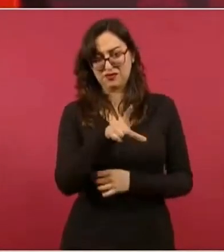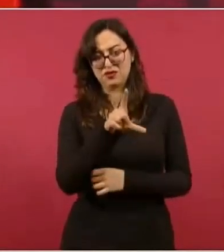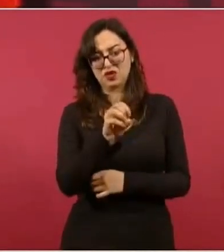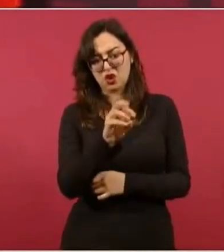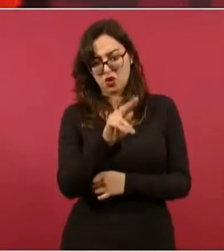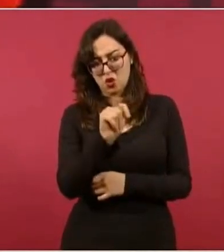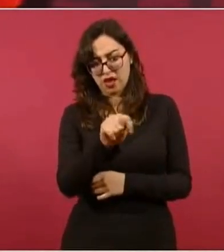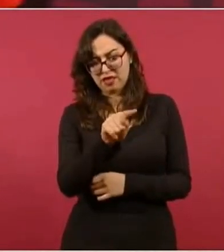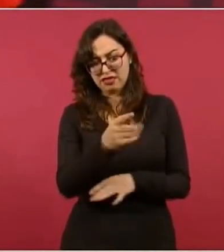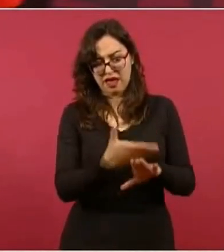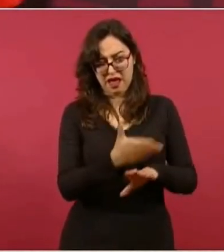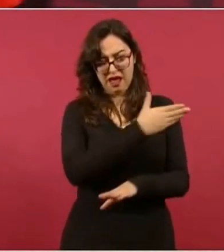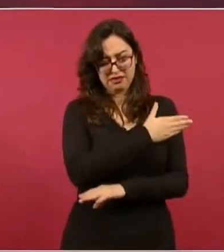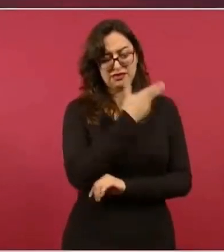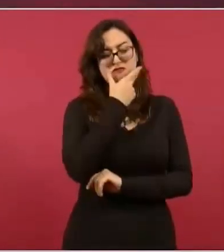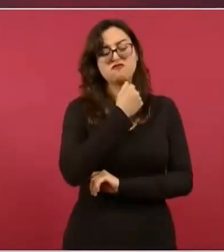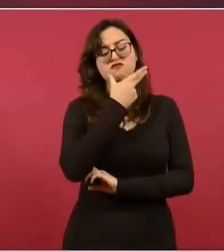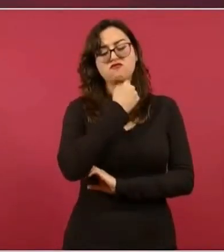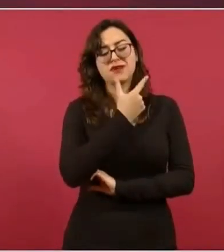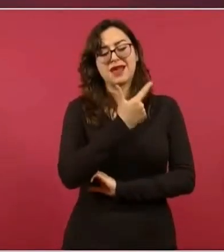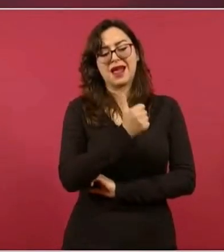con García Luna